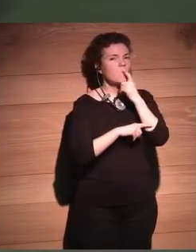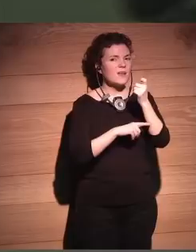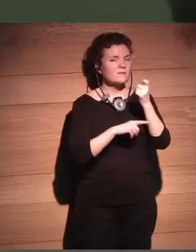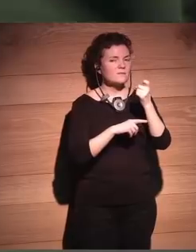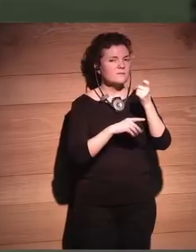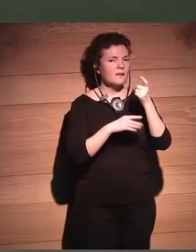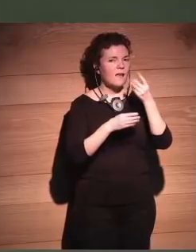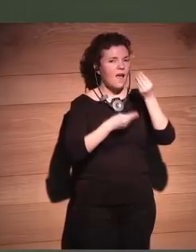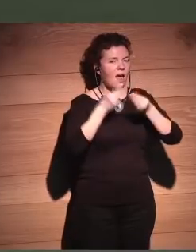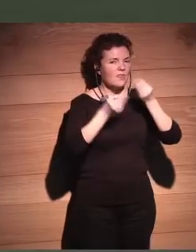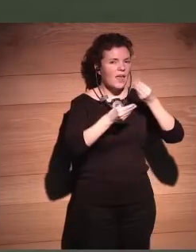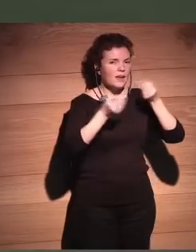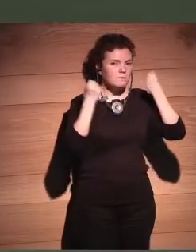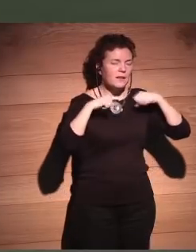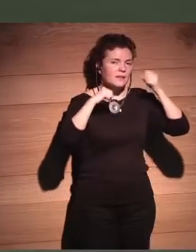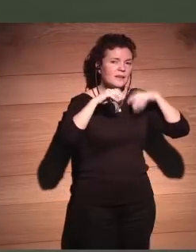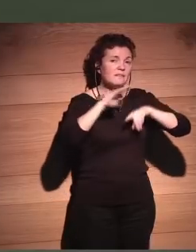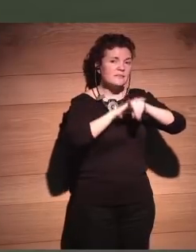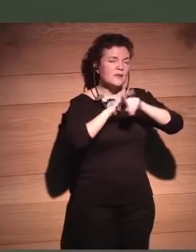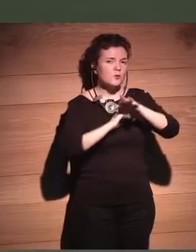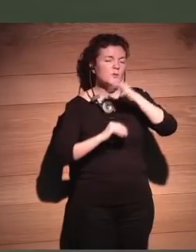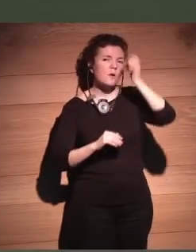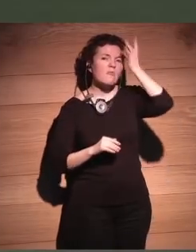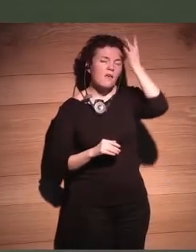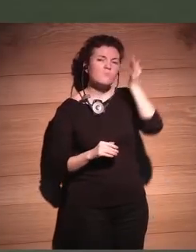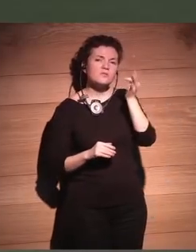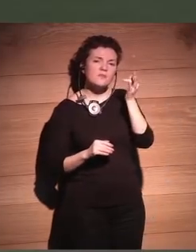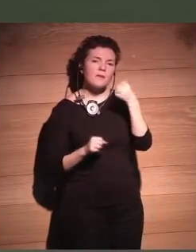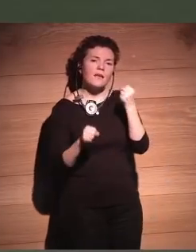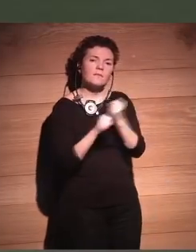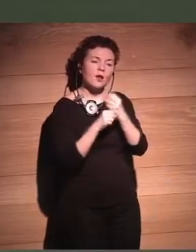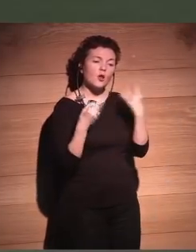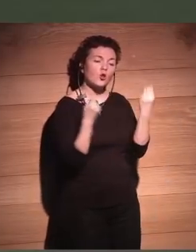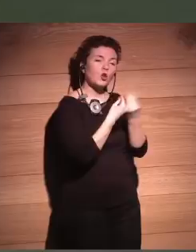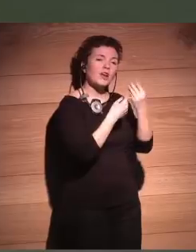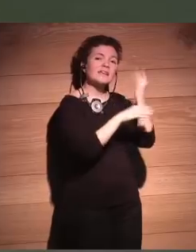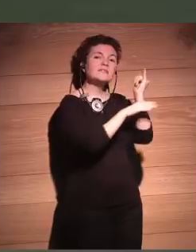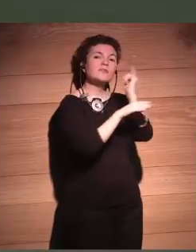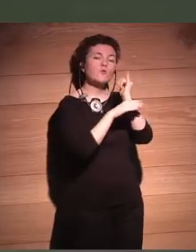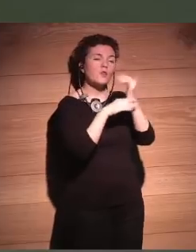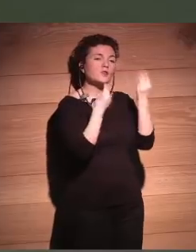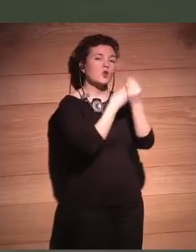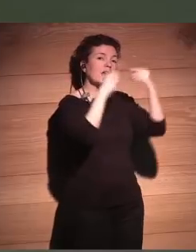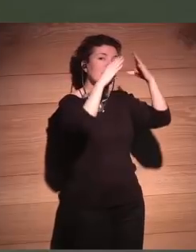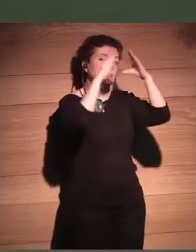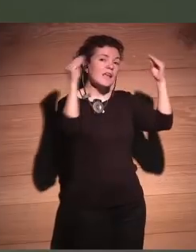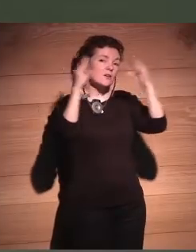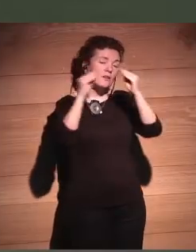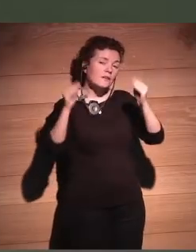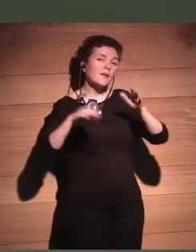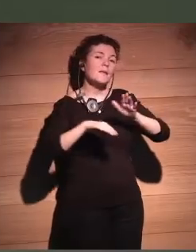más desarrollarlo. Por eso es una buena idea trabajarlo con las instituciones académicas, con las universidades, que